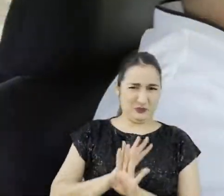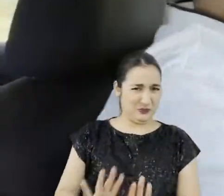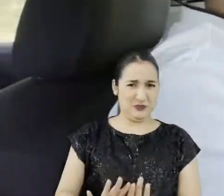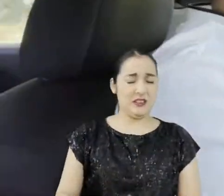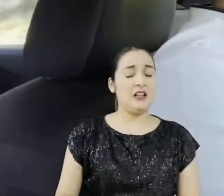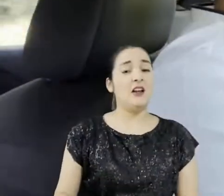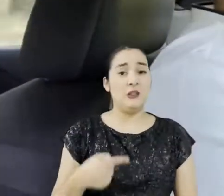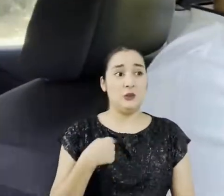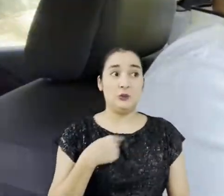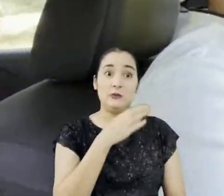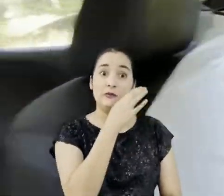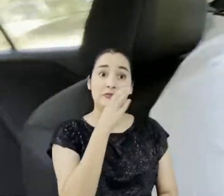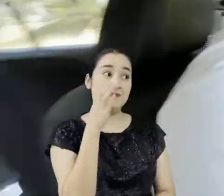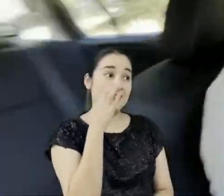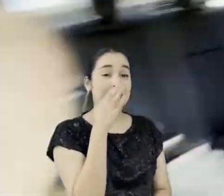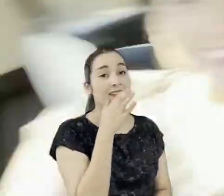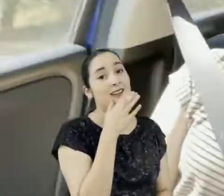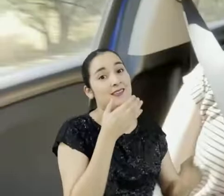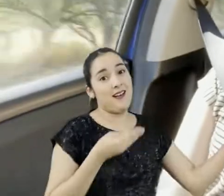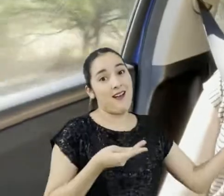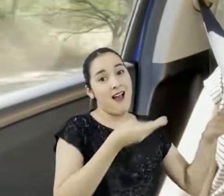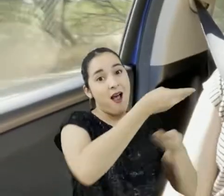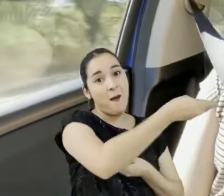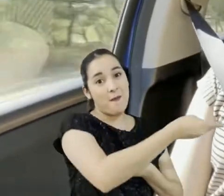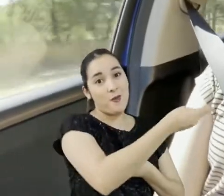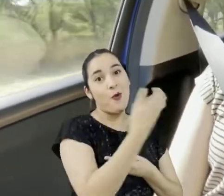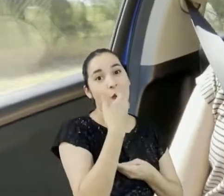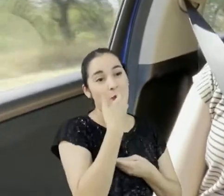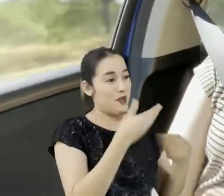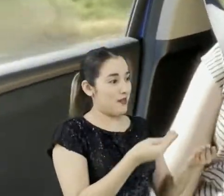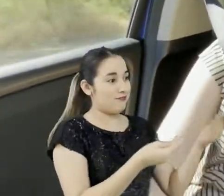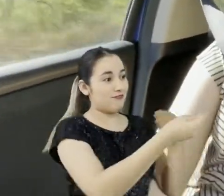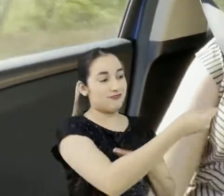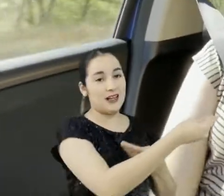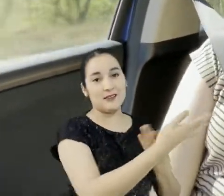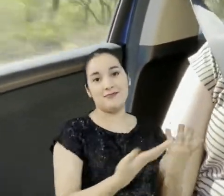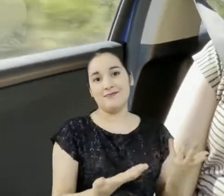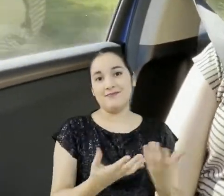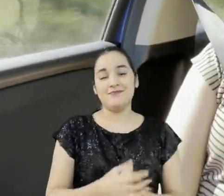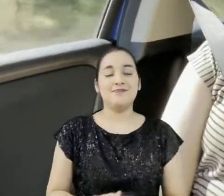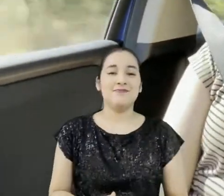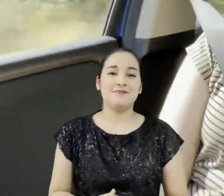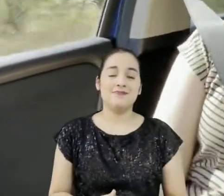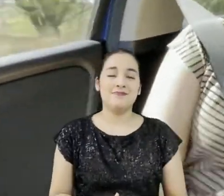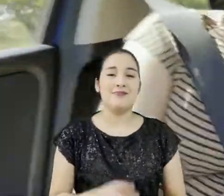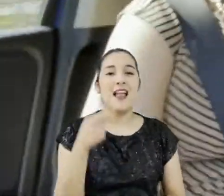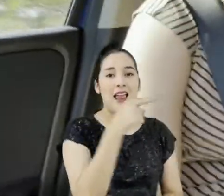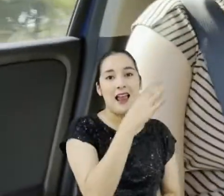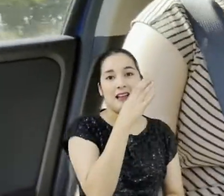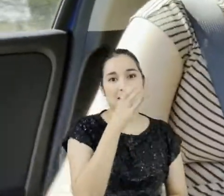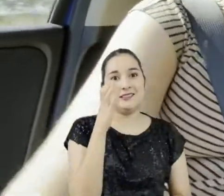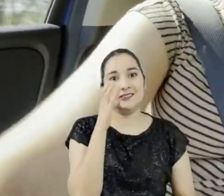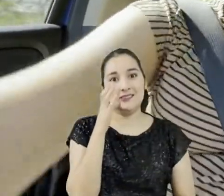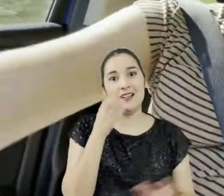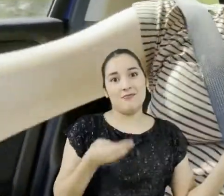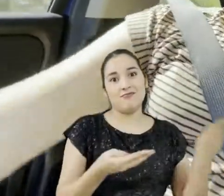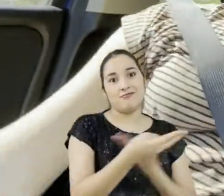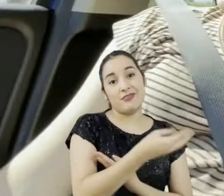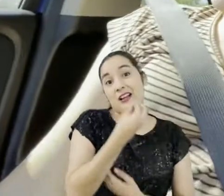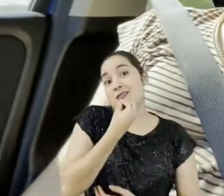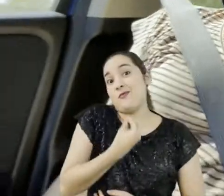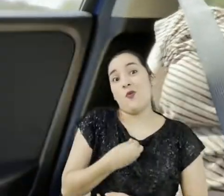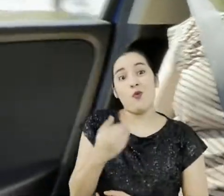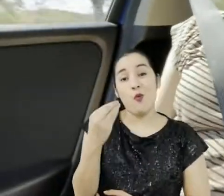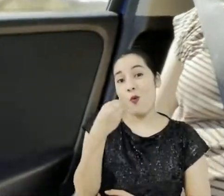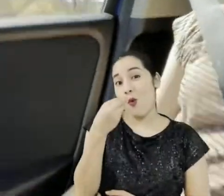Cristian, ¡uy, qué pena! Le quité su comida y ya, pues él se comió la mía que no nos gustó tanto, pero